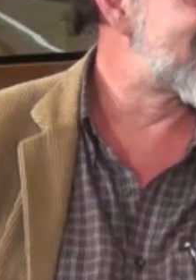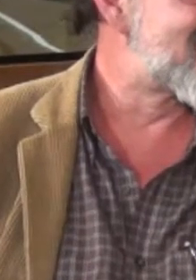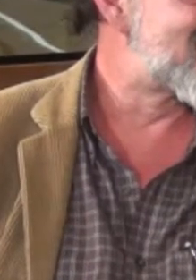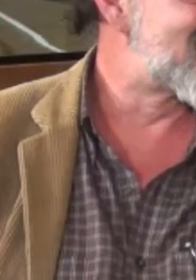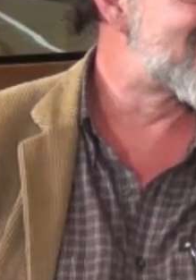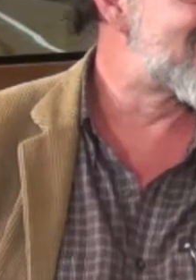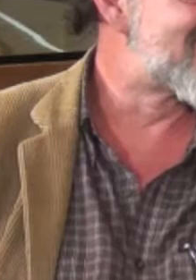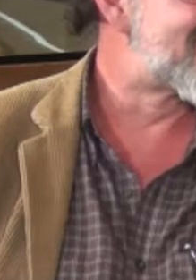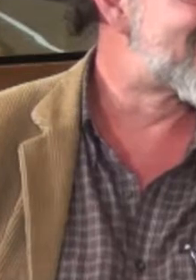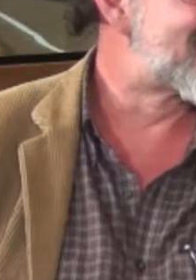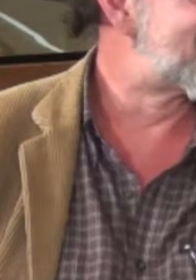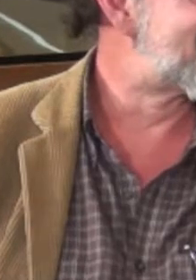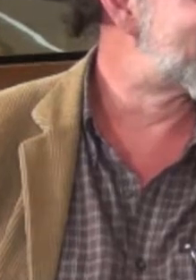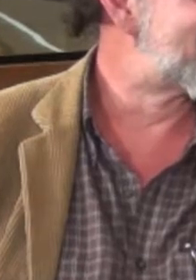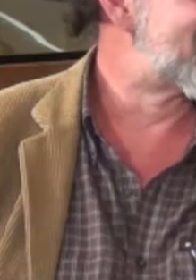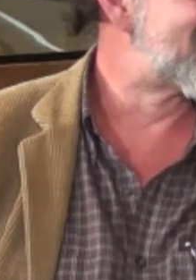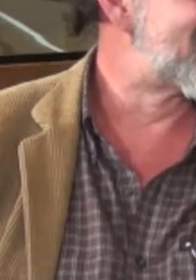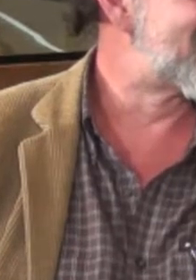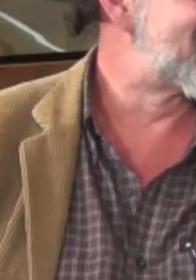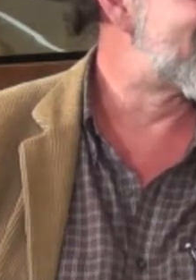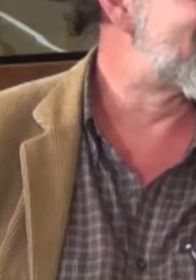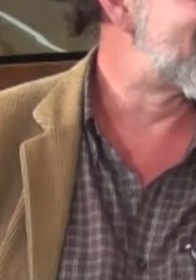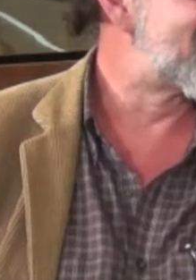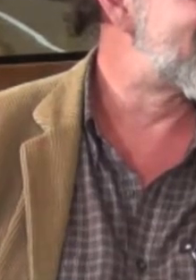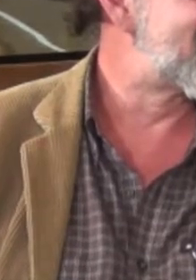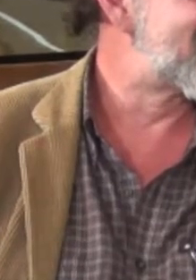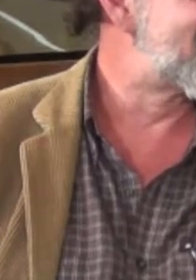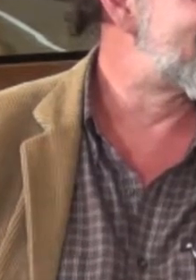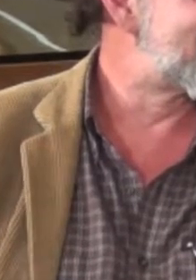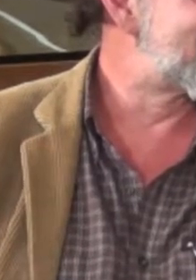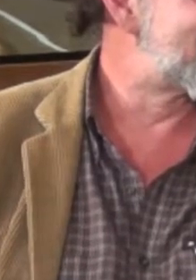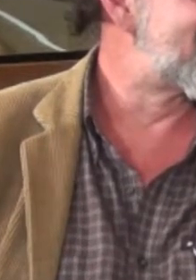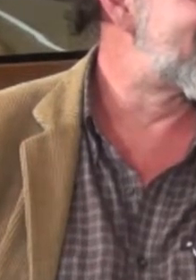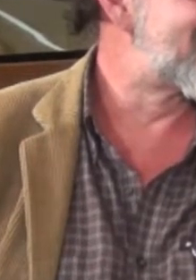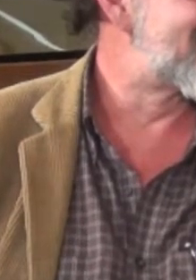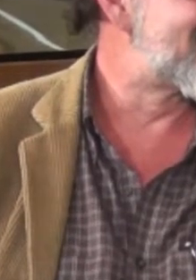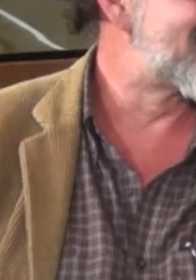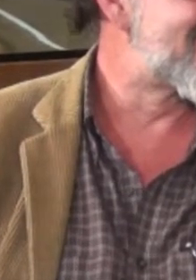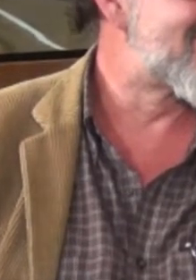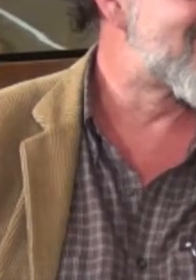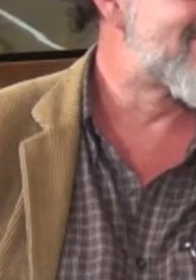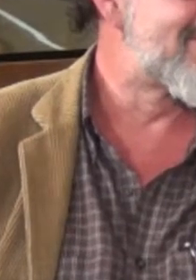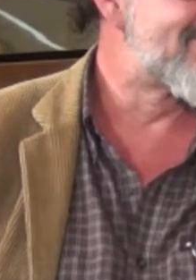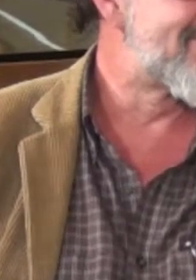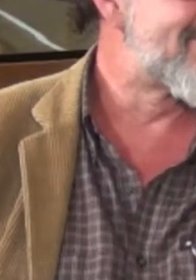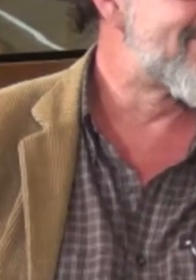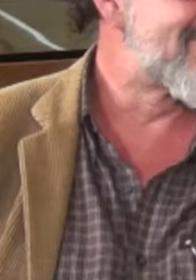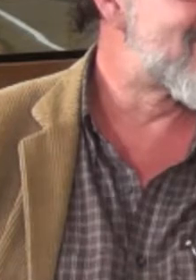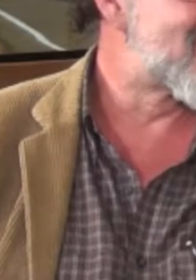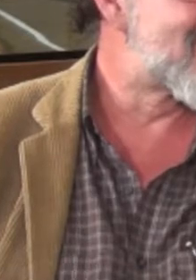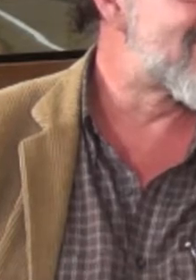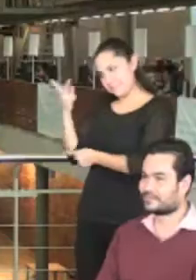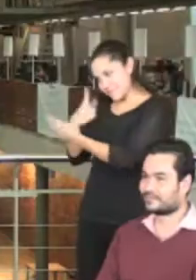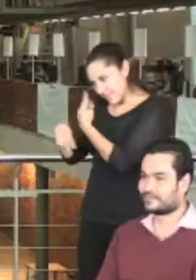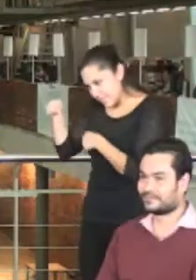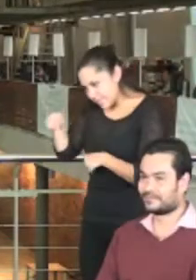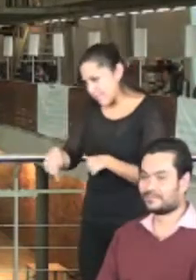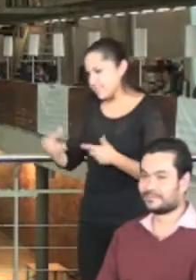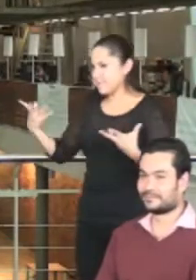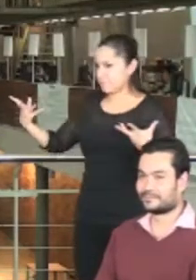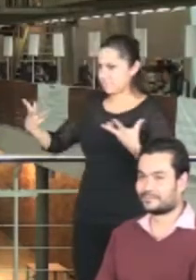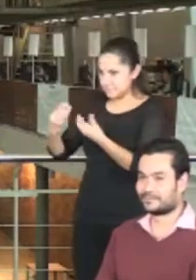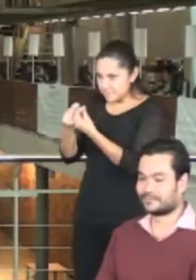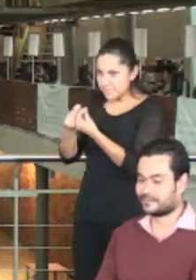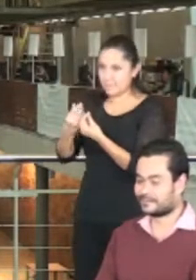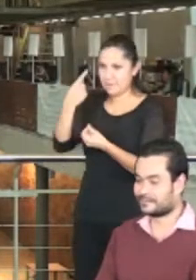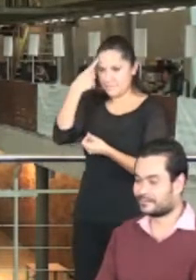el libro en el otro schmalko él es papá y estamos súper felices realmente de tener este este momento de compartir este momento